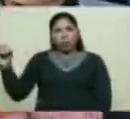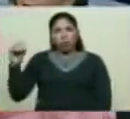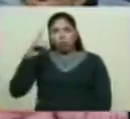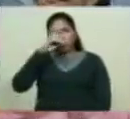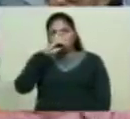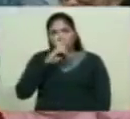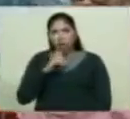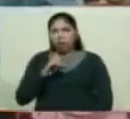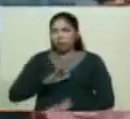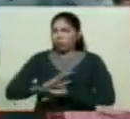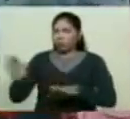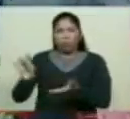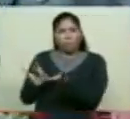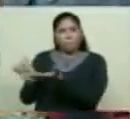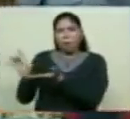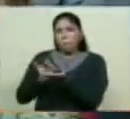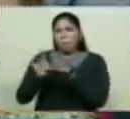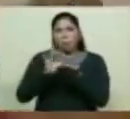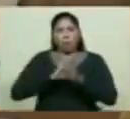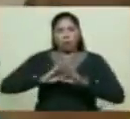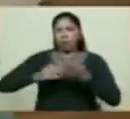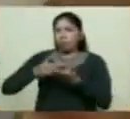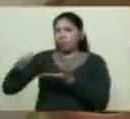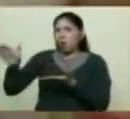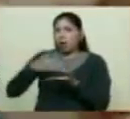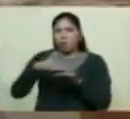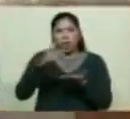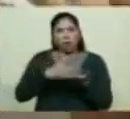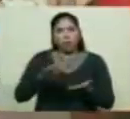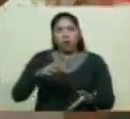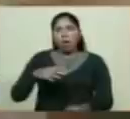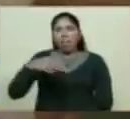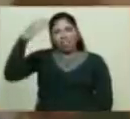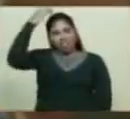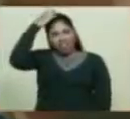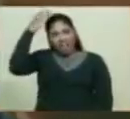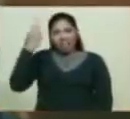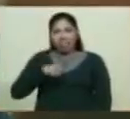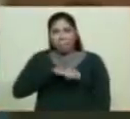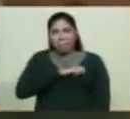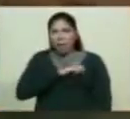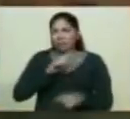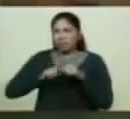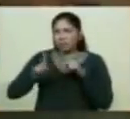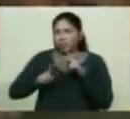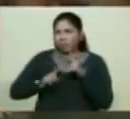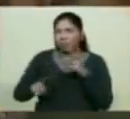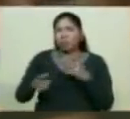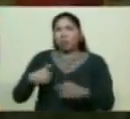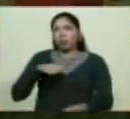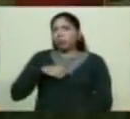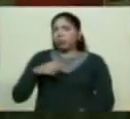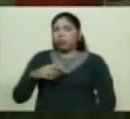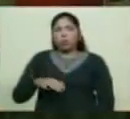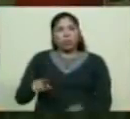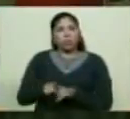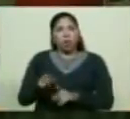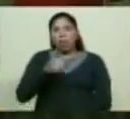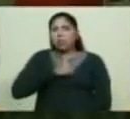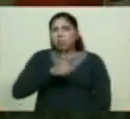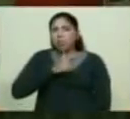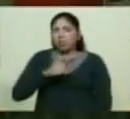imperios y este pueblo resiste cualquier embate de cualquier imperio que pretenda